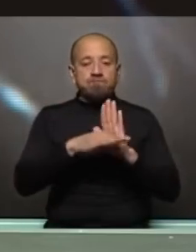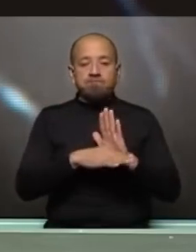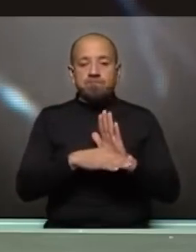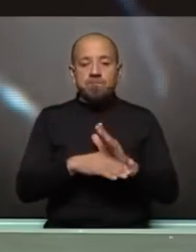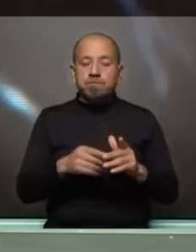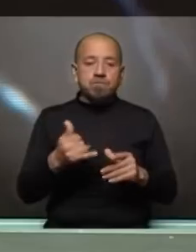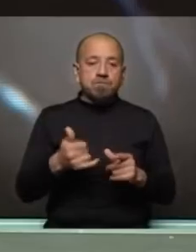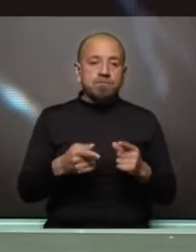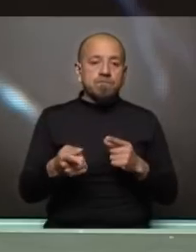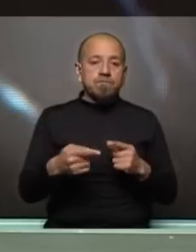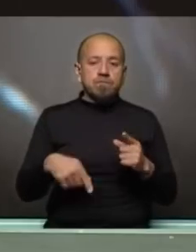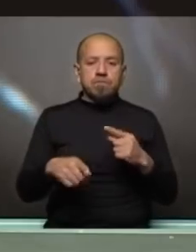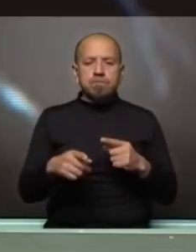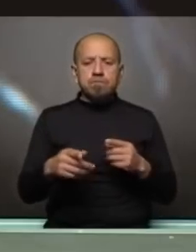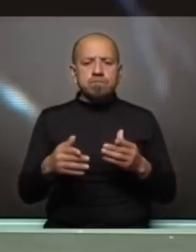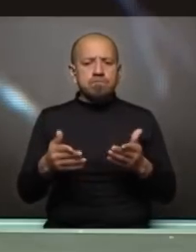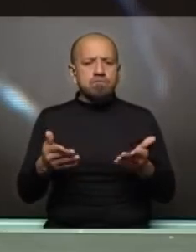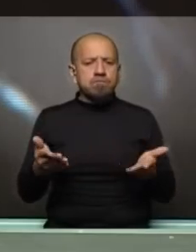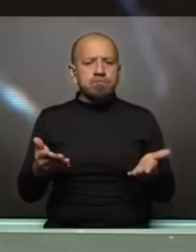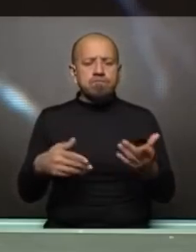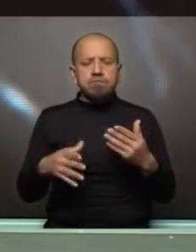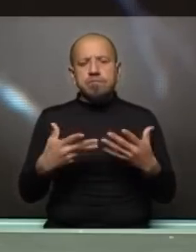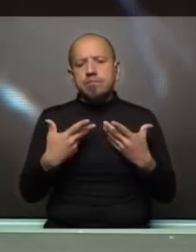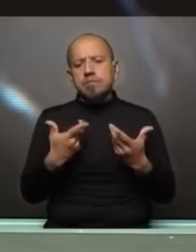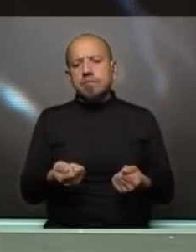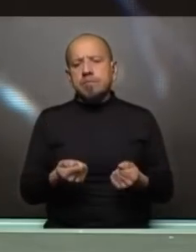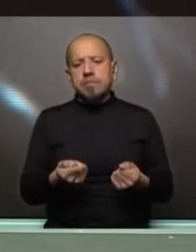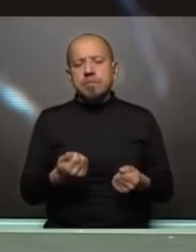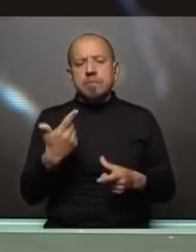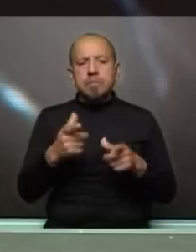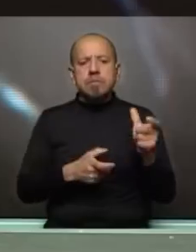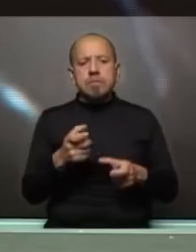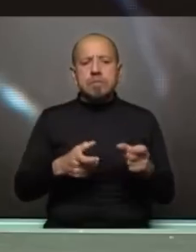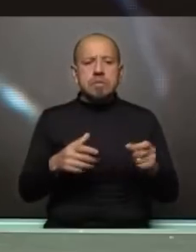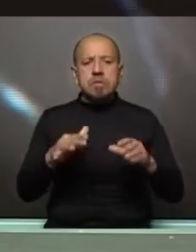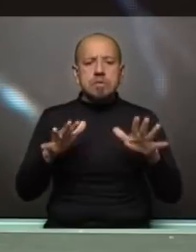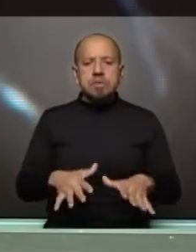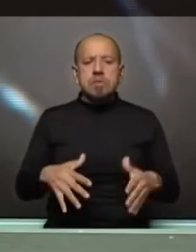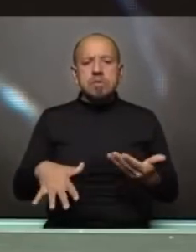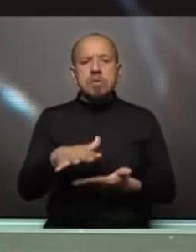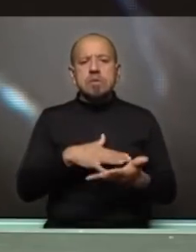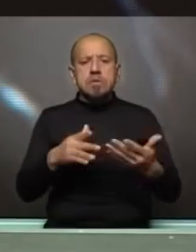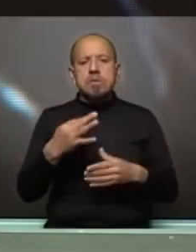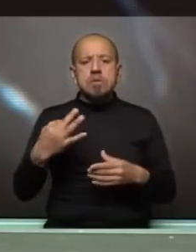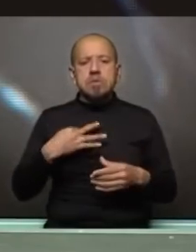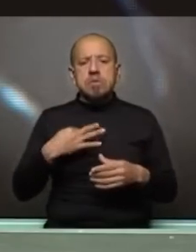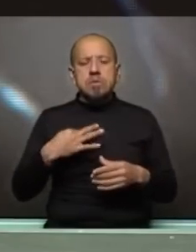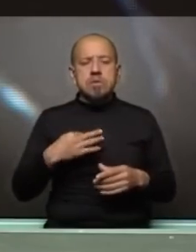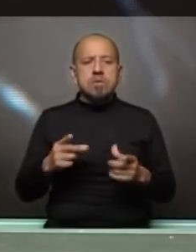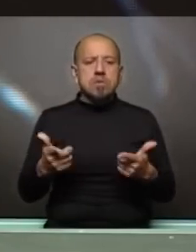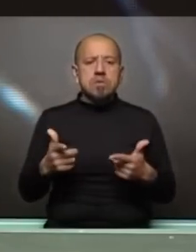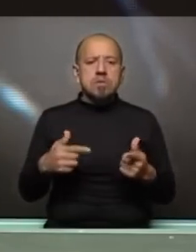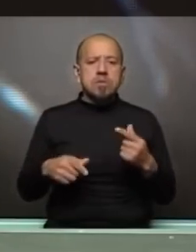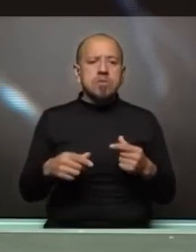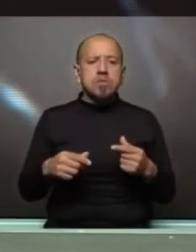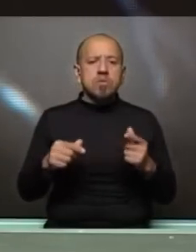que tenga el contenido de de ayudar a que la gente se quede en el barrio y reconstruir su vida no no existe hoy lo